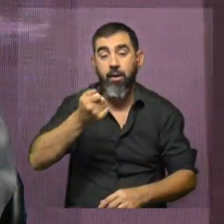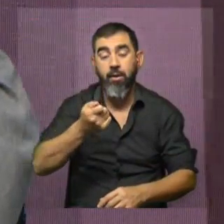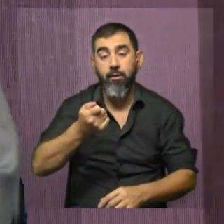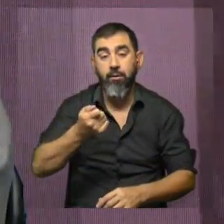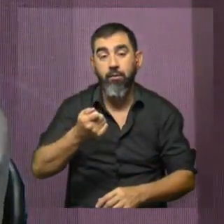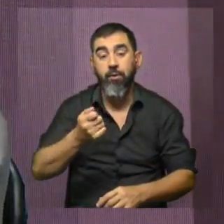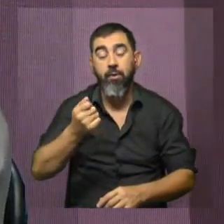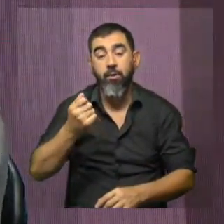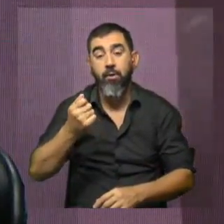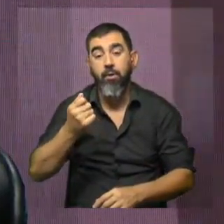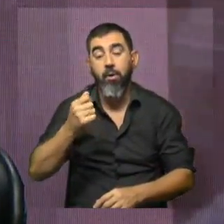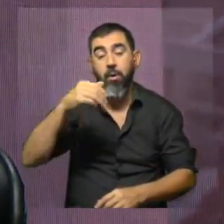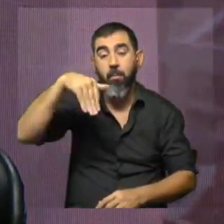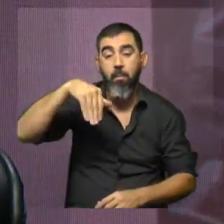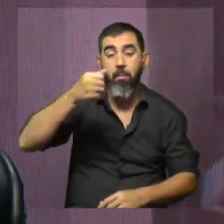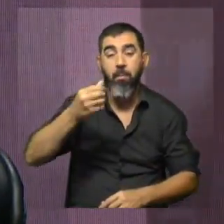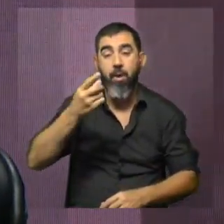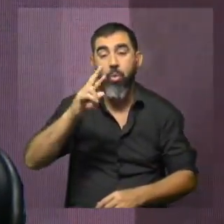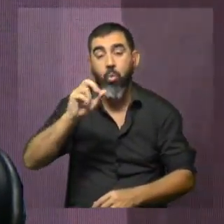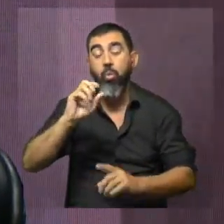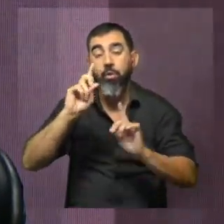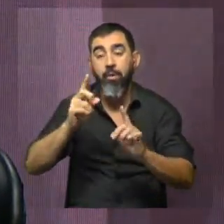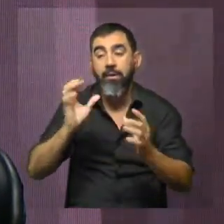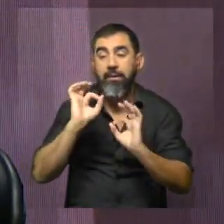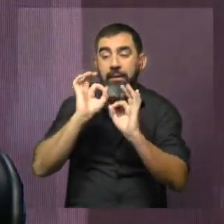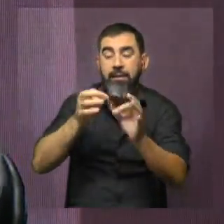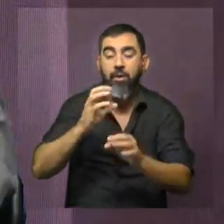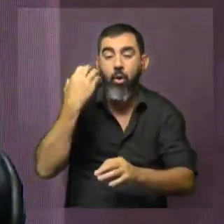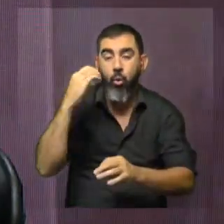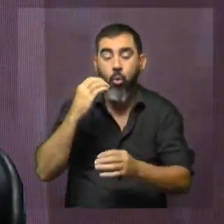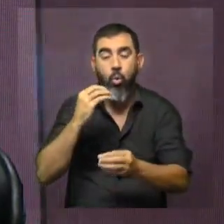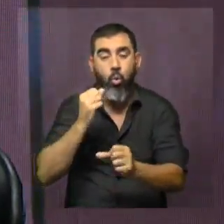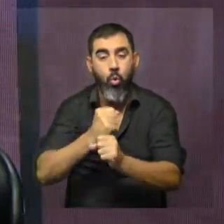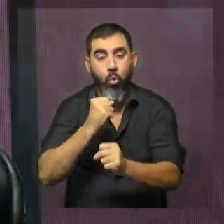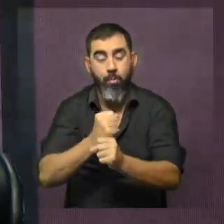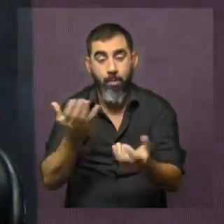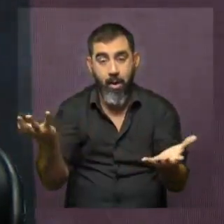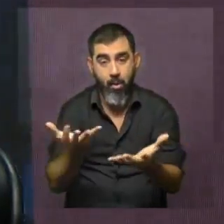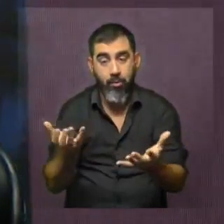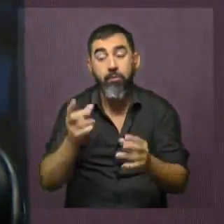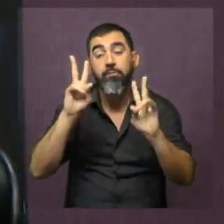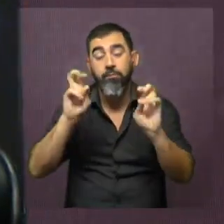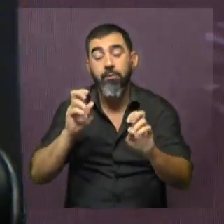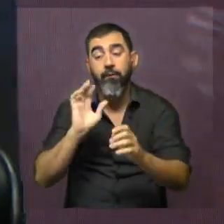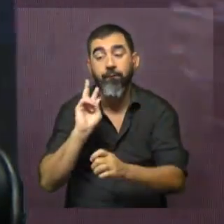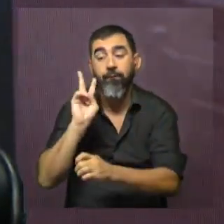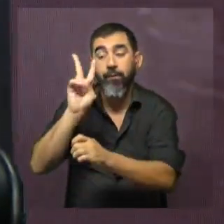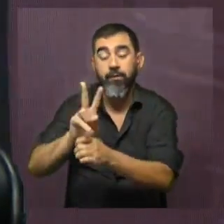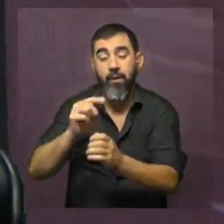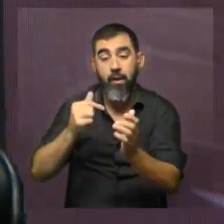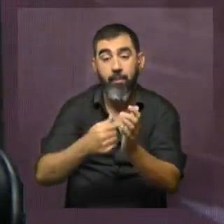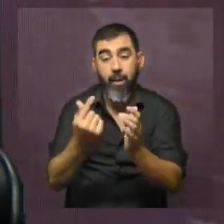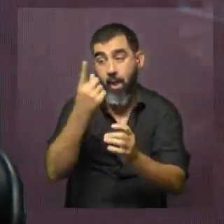a Colombia, de Maduro. En este momento llegando a Colombia para también trabajar con Petro. Pero a propósito de esto, estuvo en Brasilia